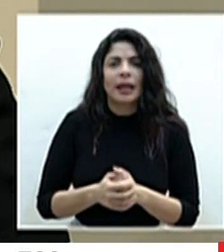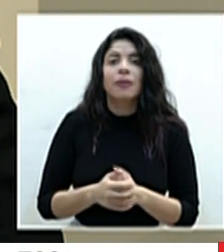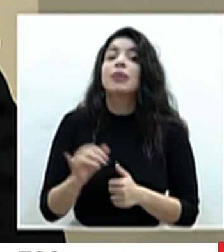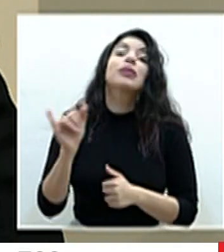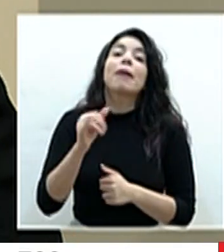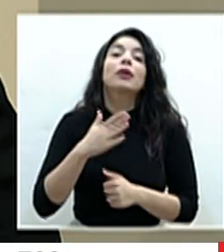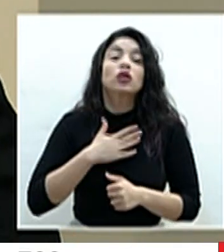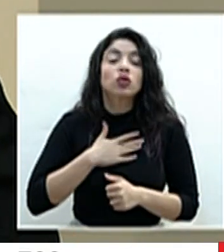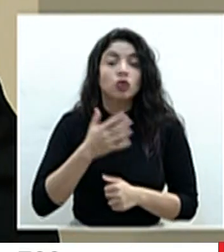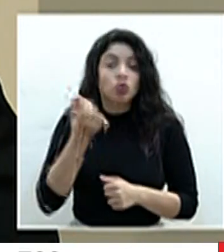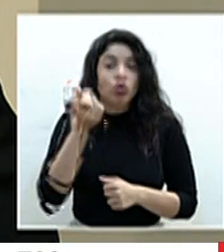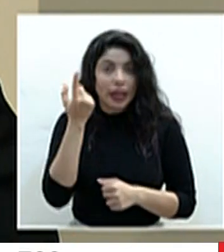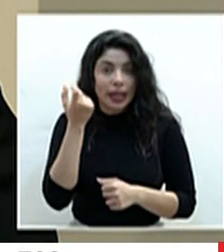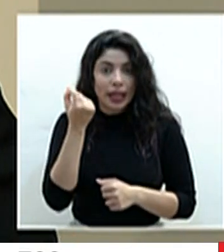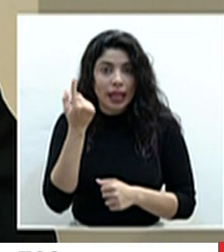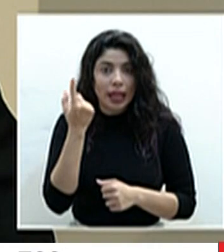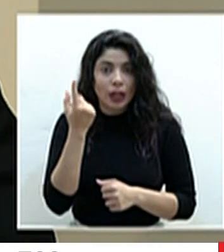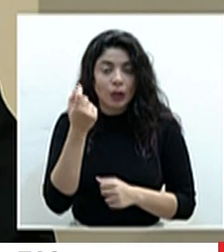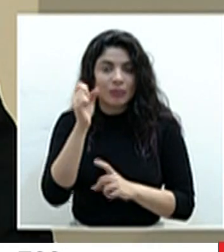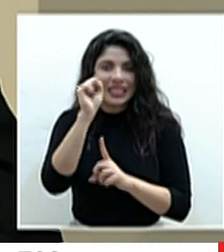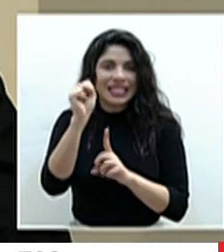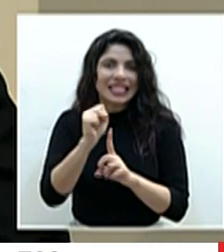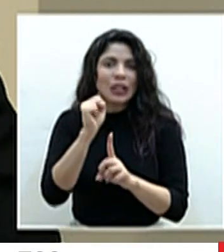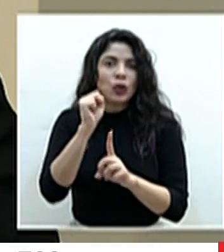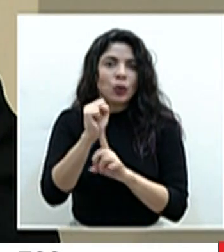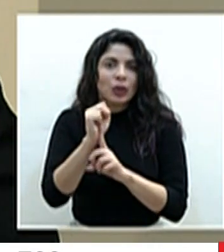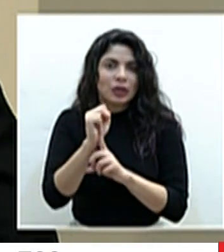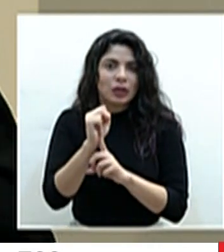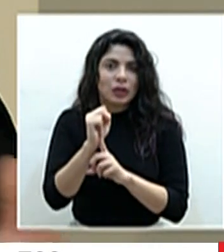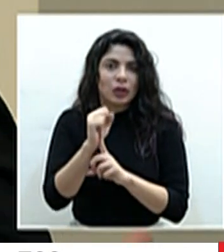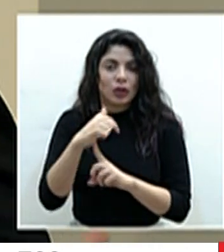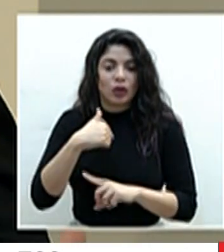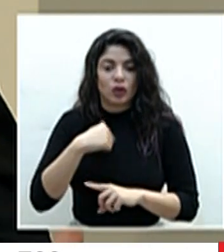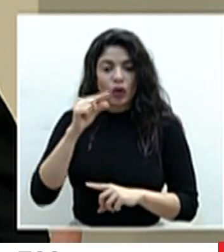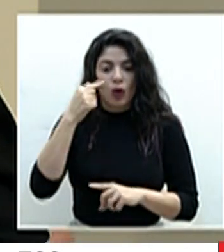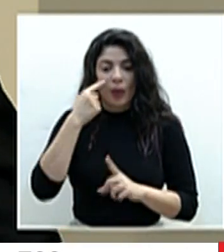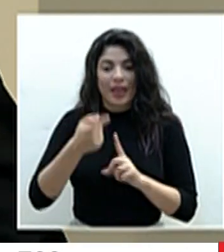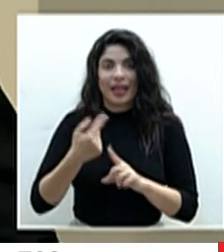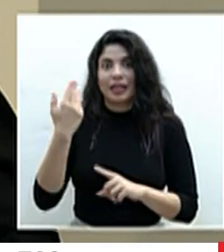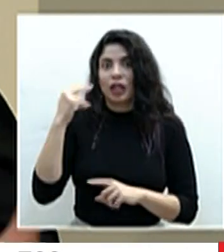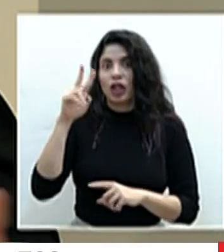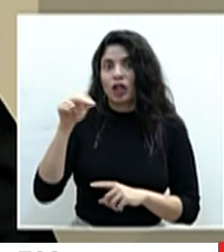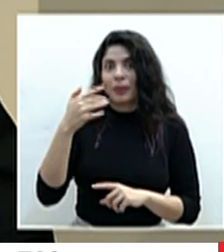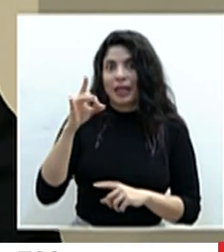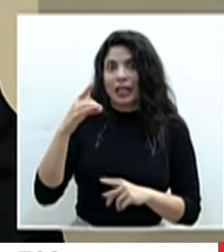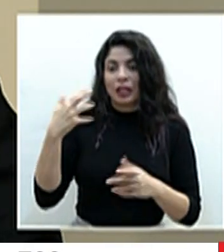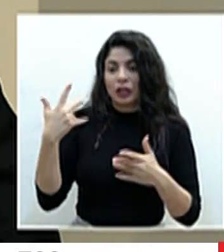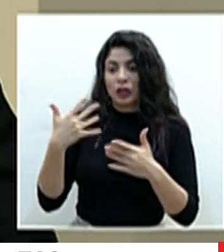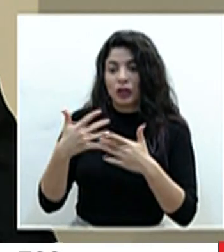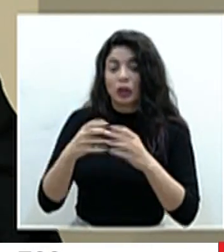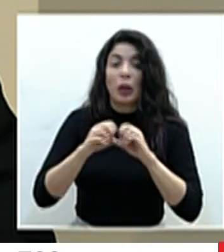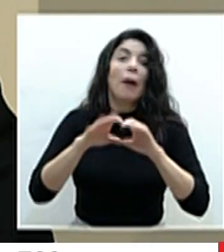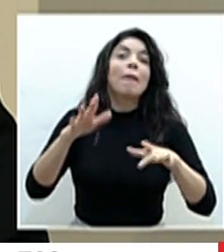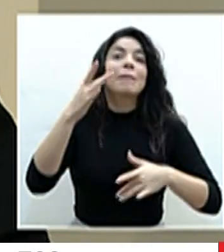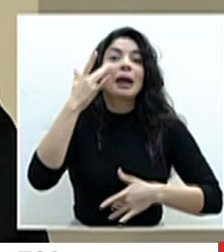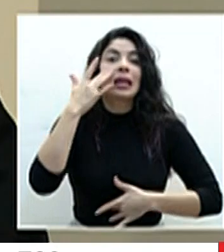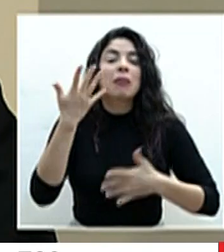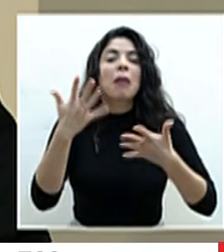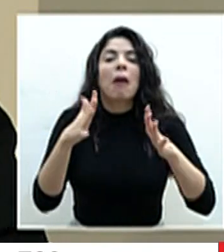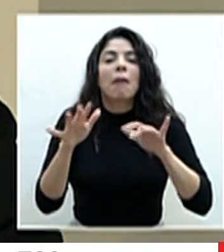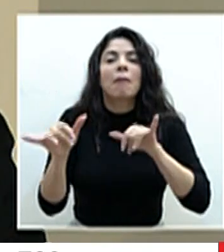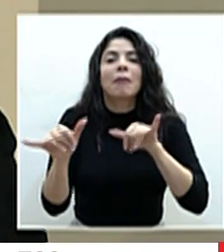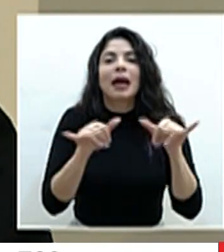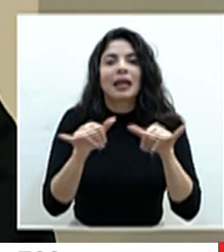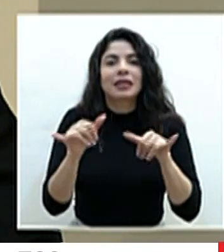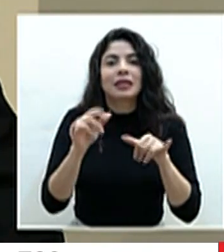También yo entiendo la situación a la que yo he llegado a gobernar desde el 2018 y que luego de la pandemia es muy similar a la situación